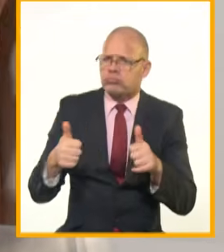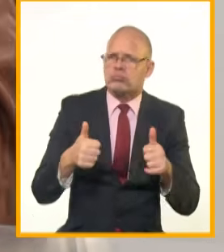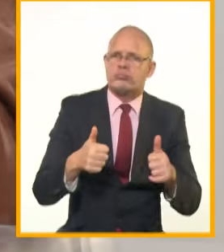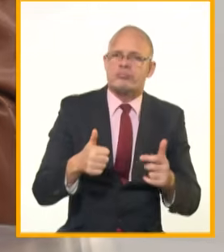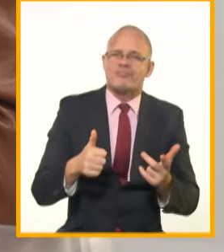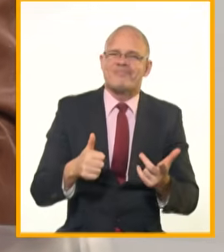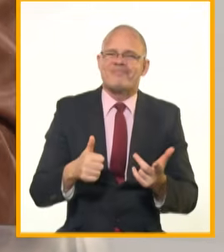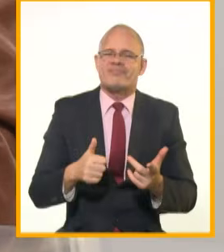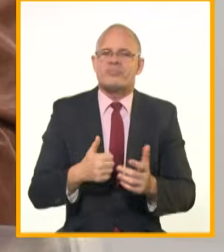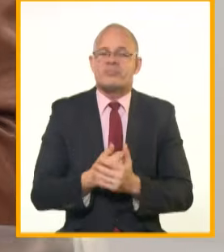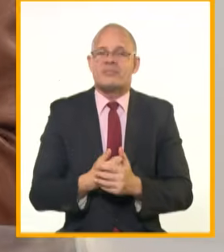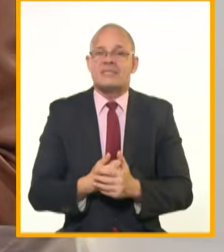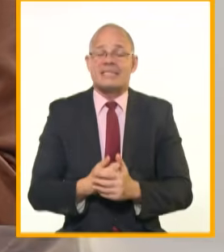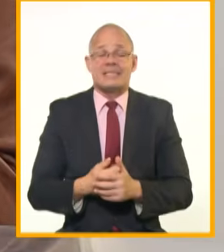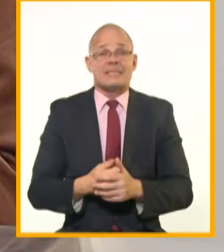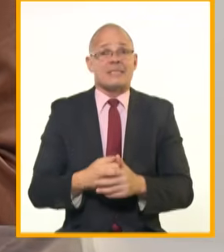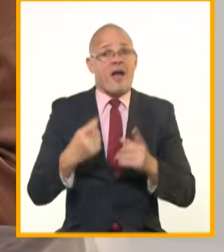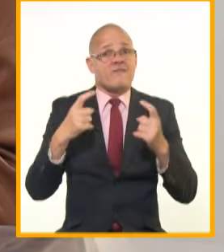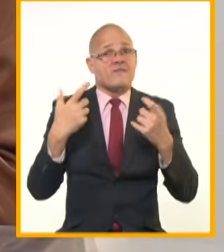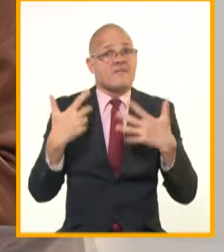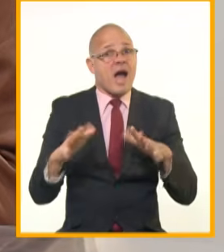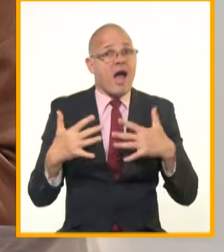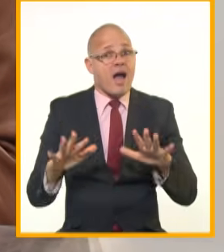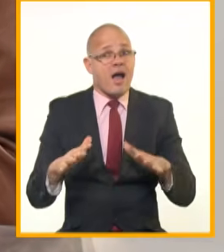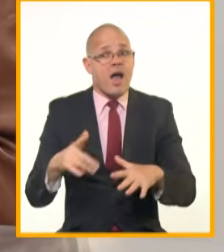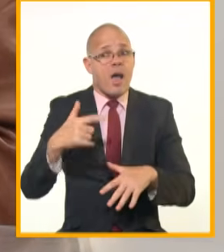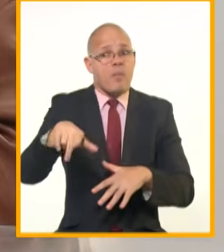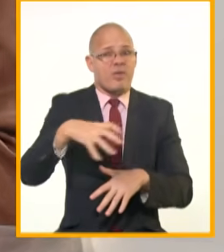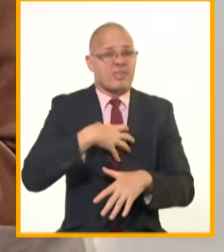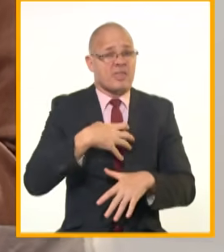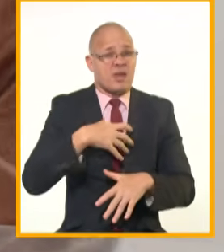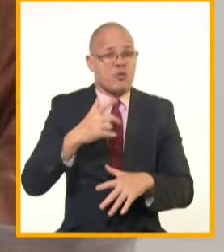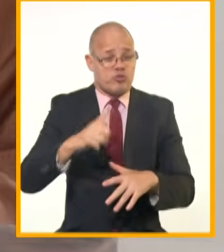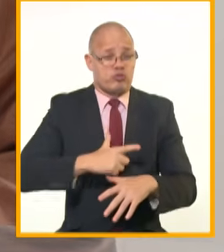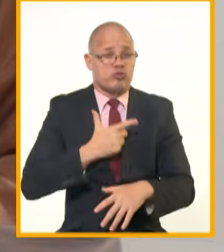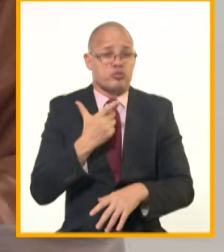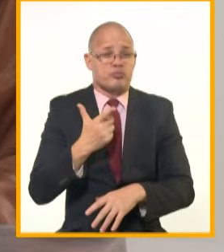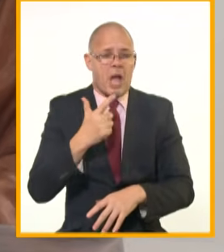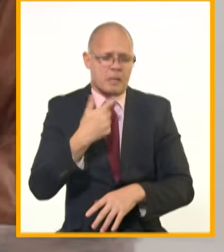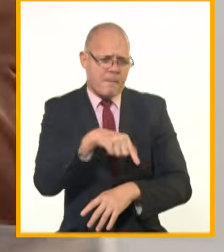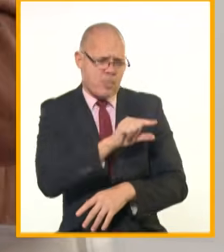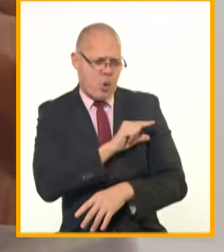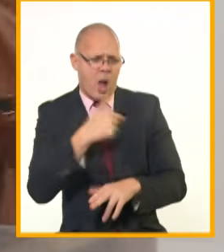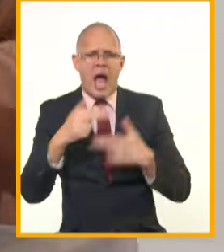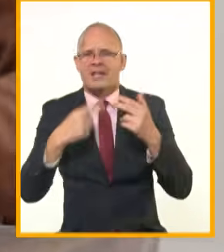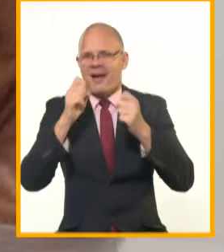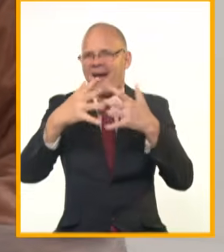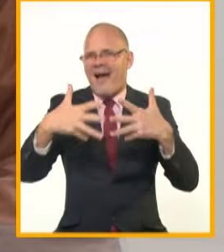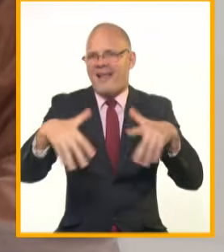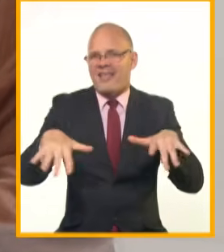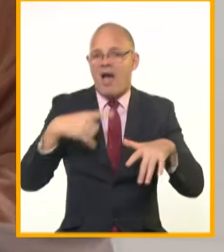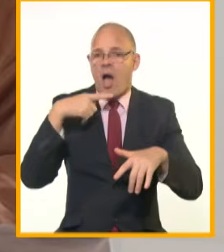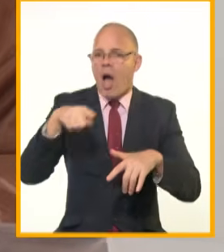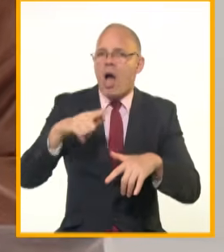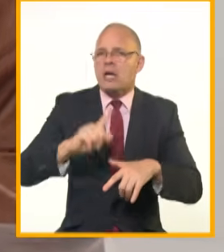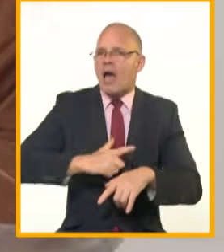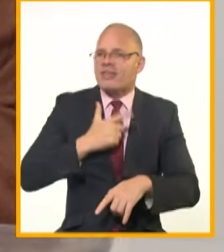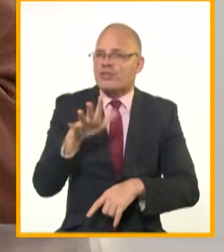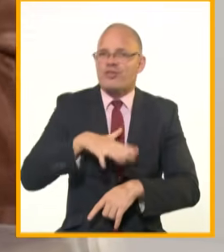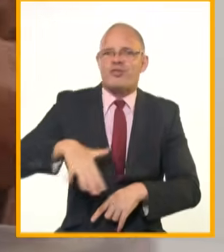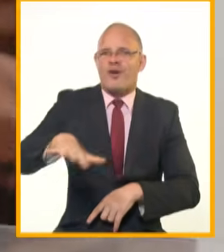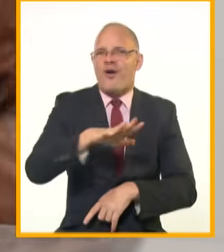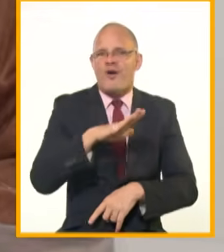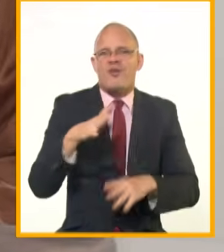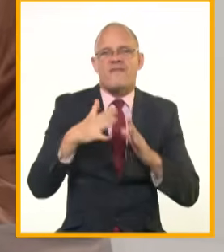se conoce todo lo que tienen de cultura Artemisa. Nosotros hicimos ahora la gala con artistas artemiseños y